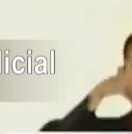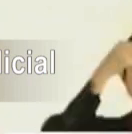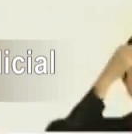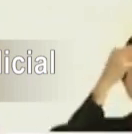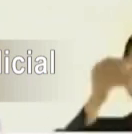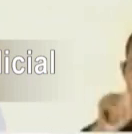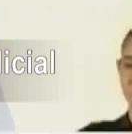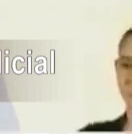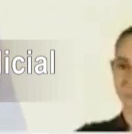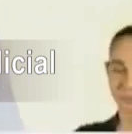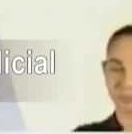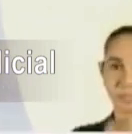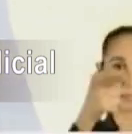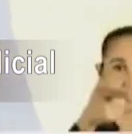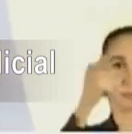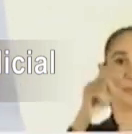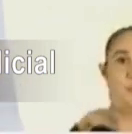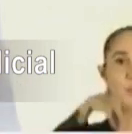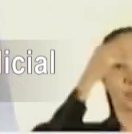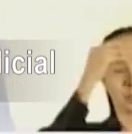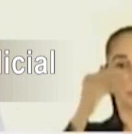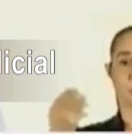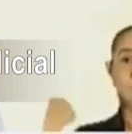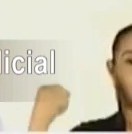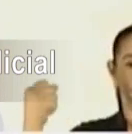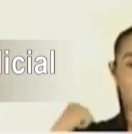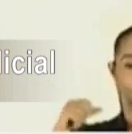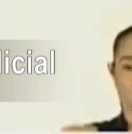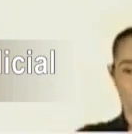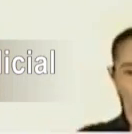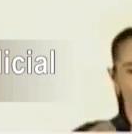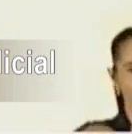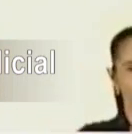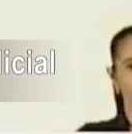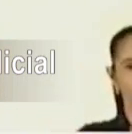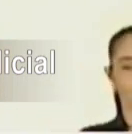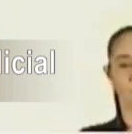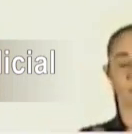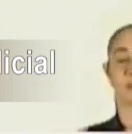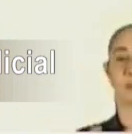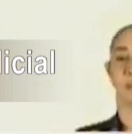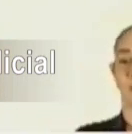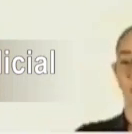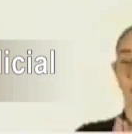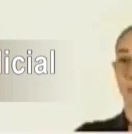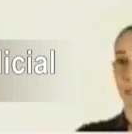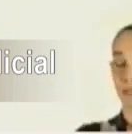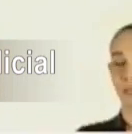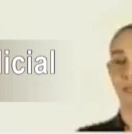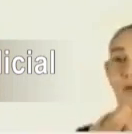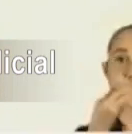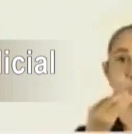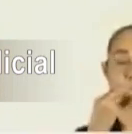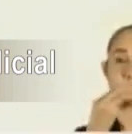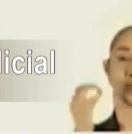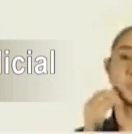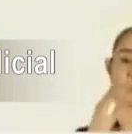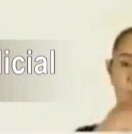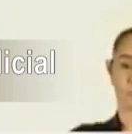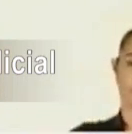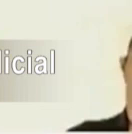localizado en el municipio de Gaspar Hernández provincia espay tiene una capacidad de